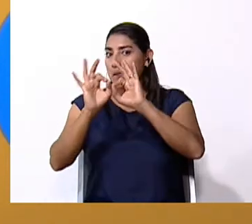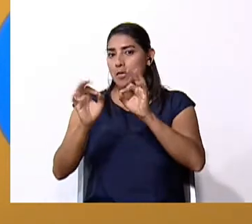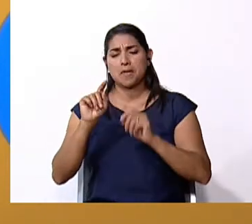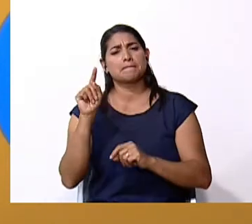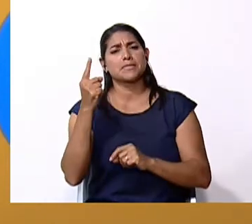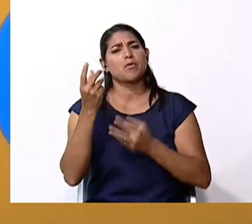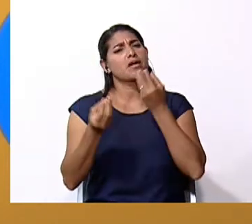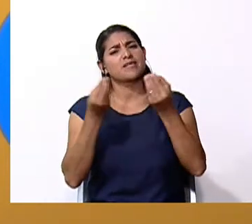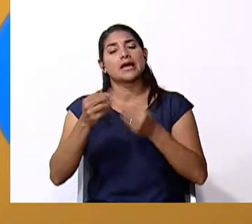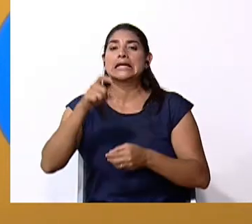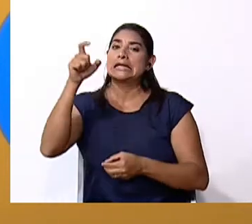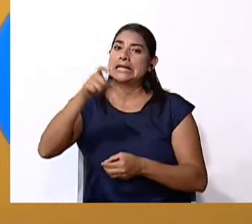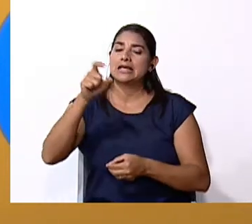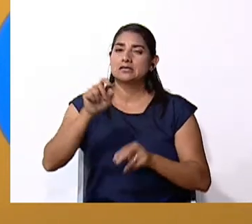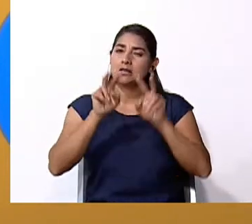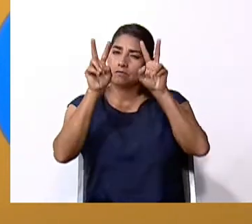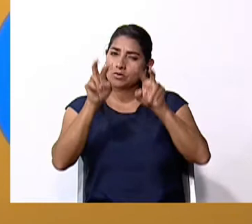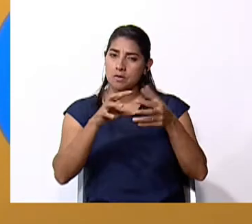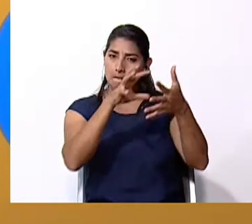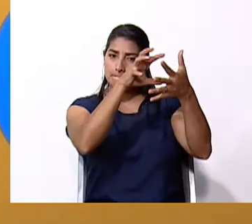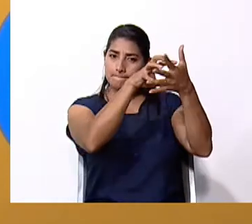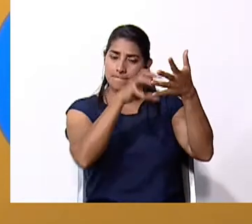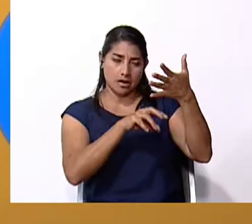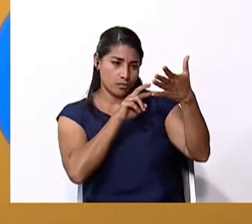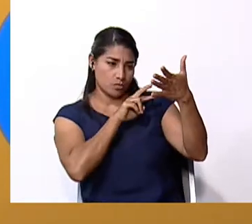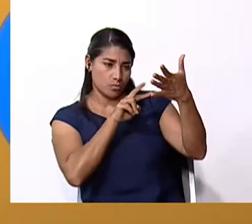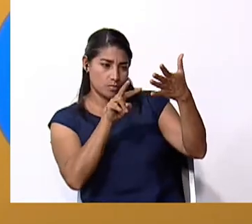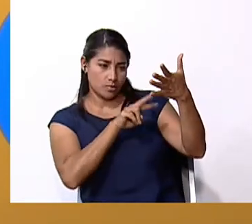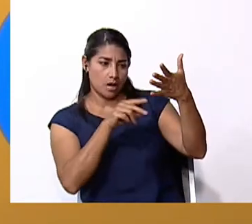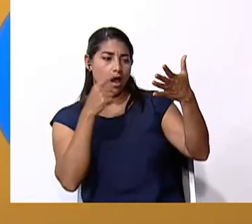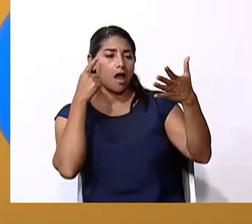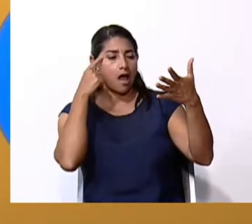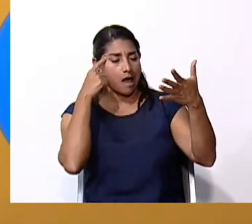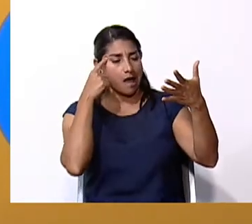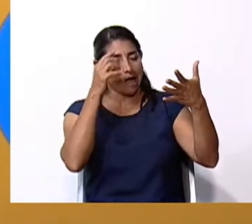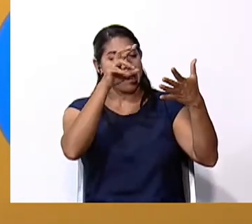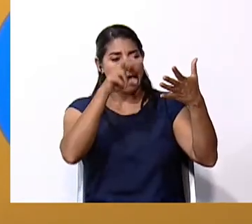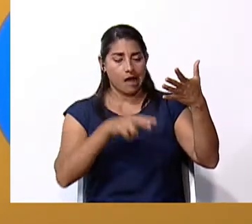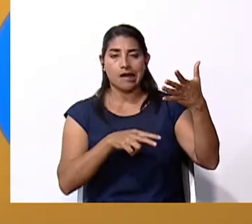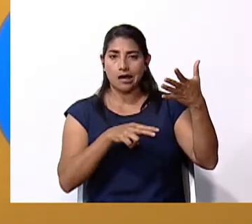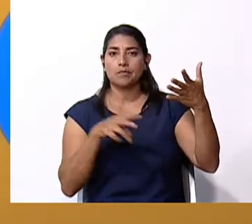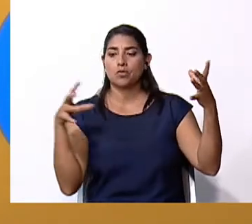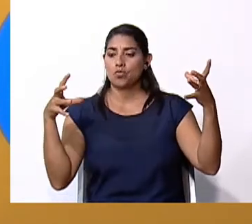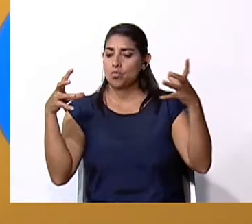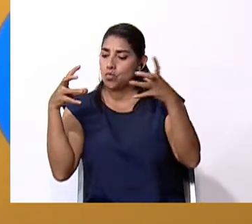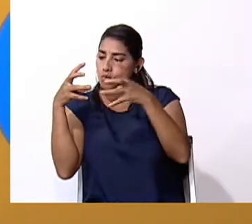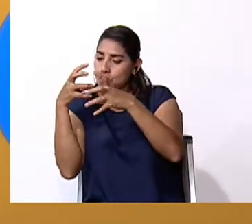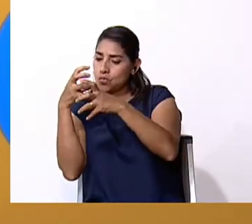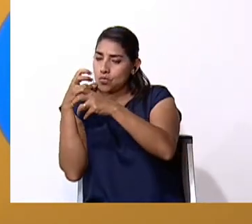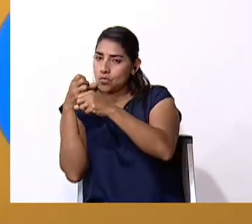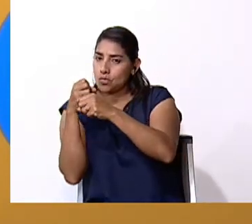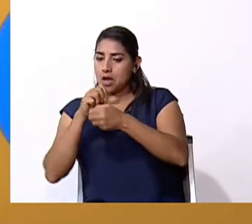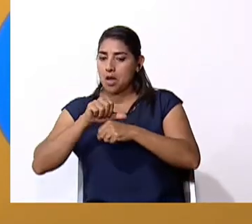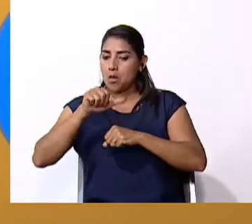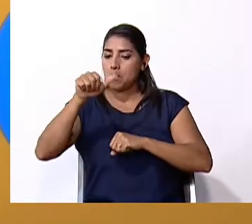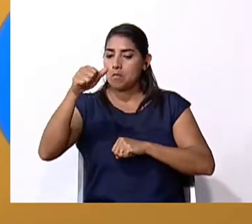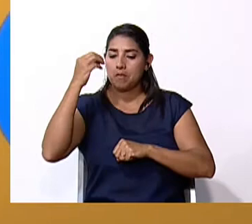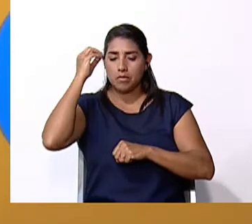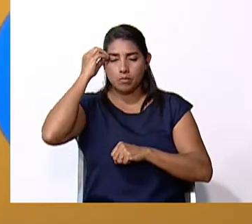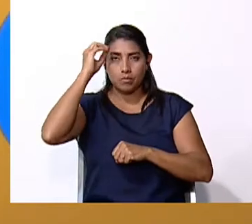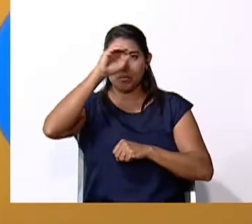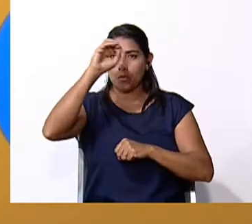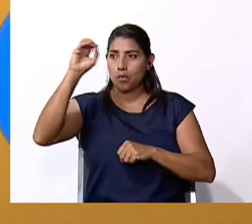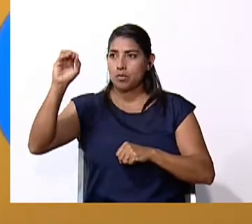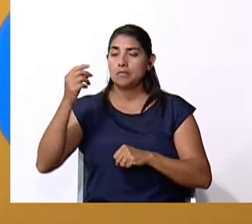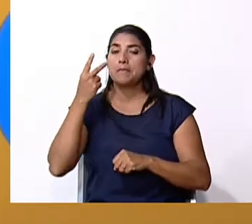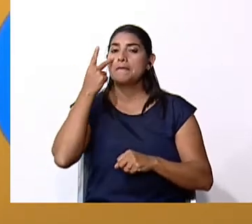Primero, necesitamos analizar el texto. ¿Verdad que sí? Necesitamos un texto para poderlo sintetizar en un mapa conceptual. Vamos